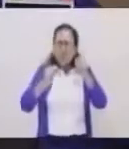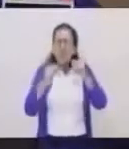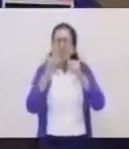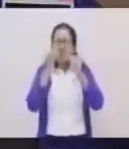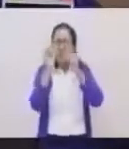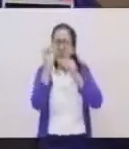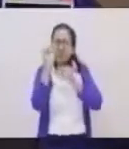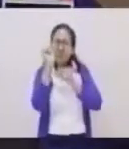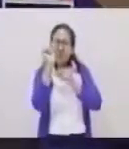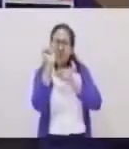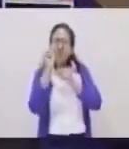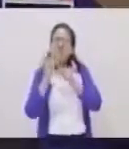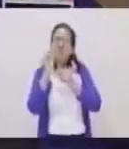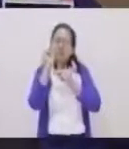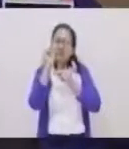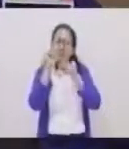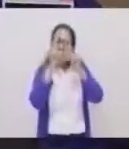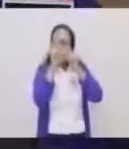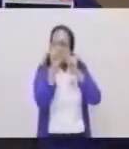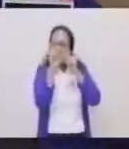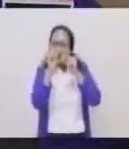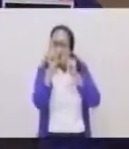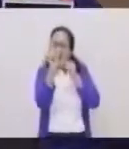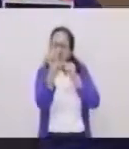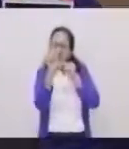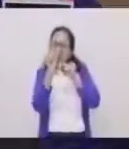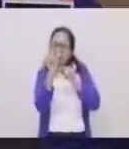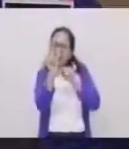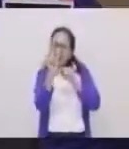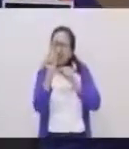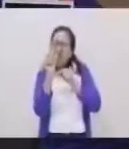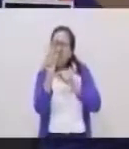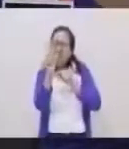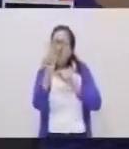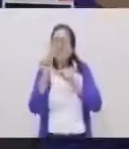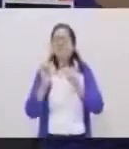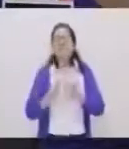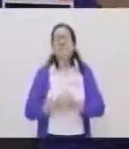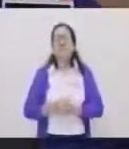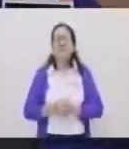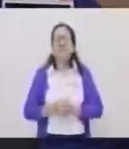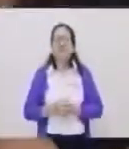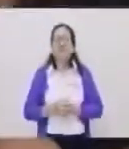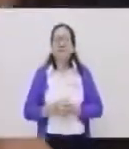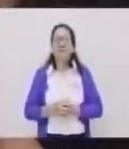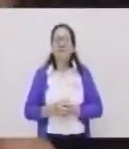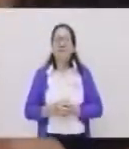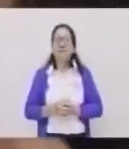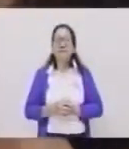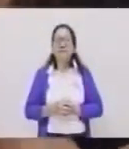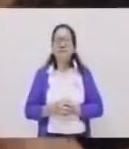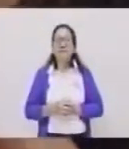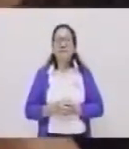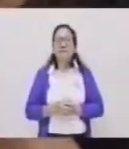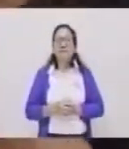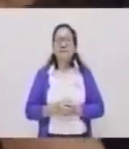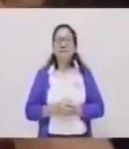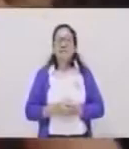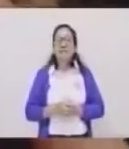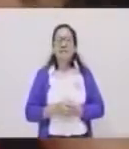este movimiento y con la ayuda de tus deditos, en forma de pato, vienes y realizas esto.